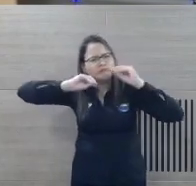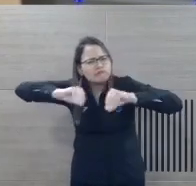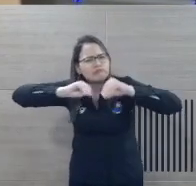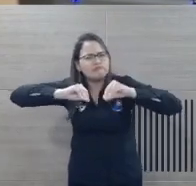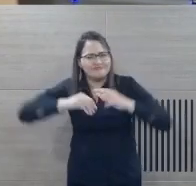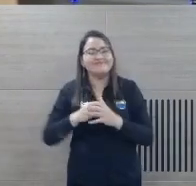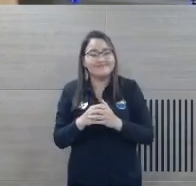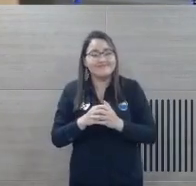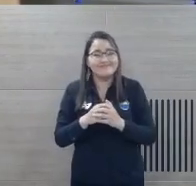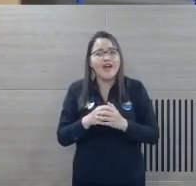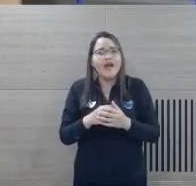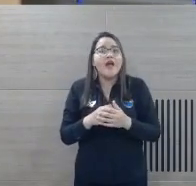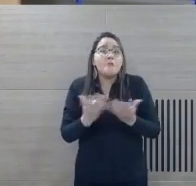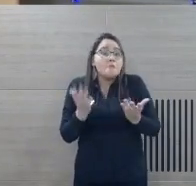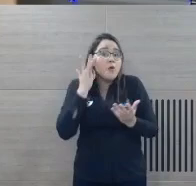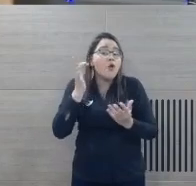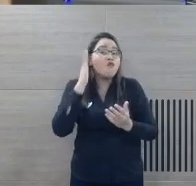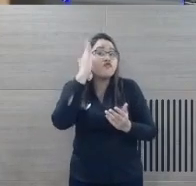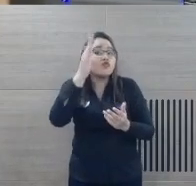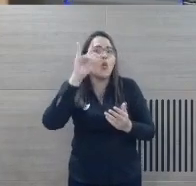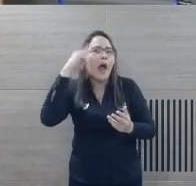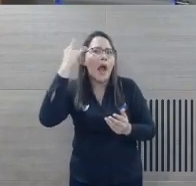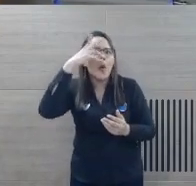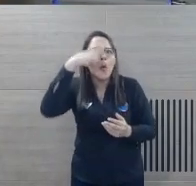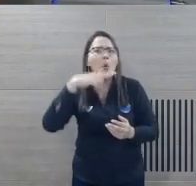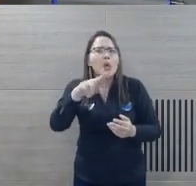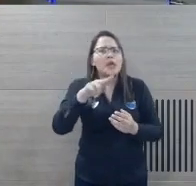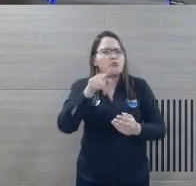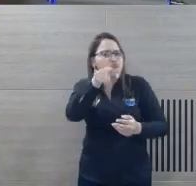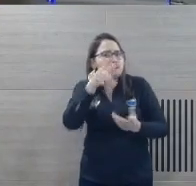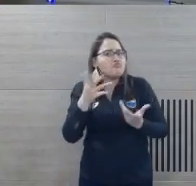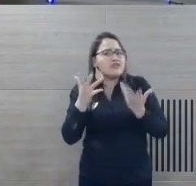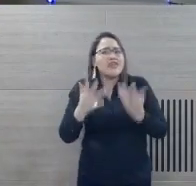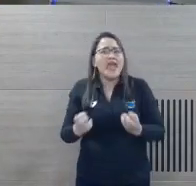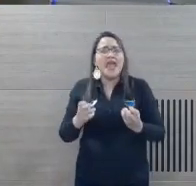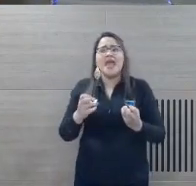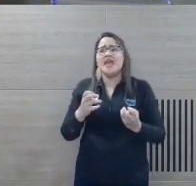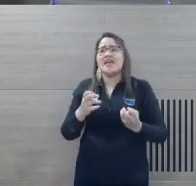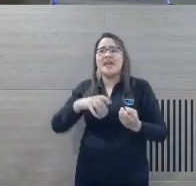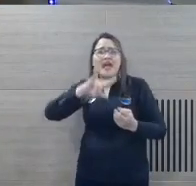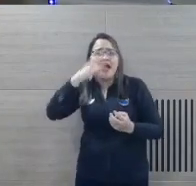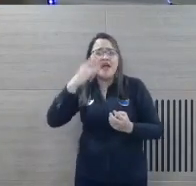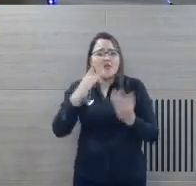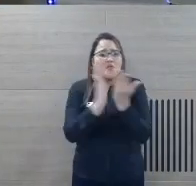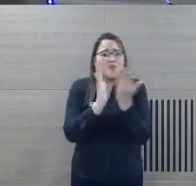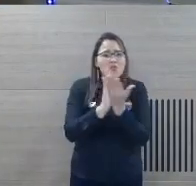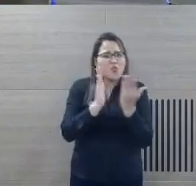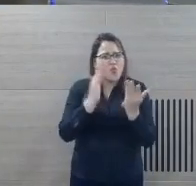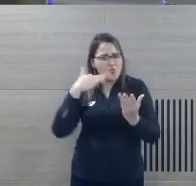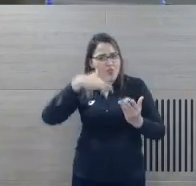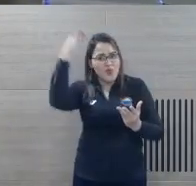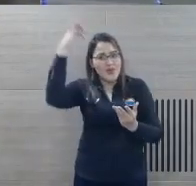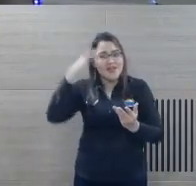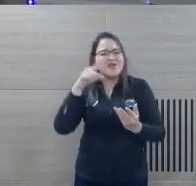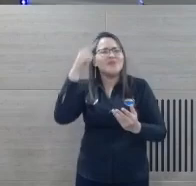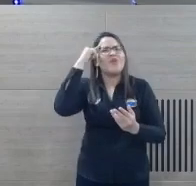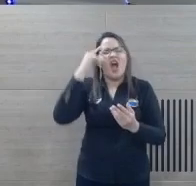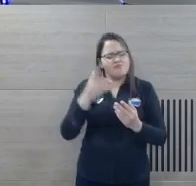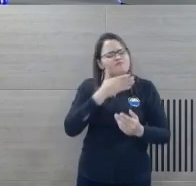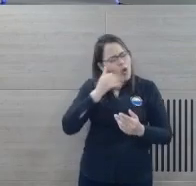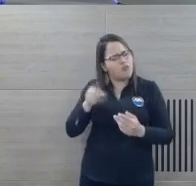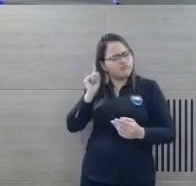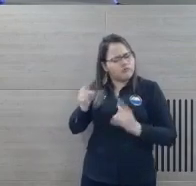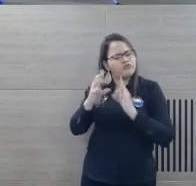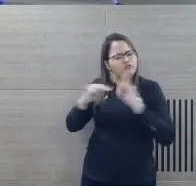estudiar, ustedes decidan que estudien esta universidad no porque sea pública, sea barata, sino porque es la mejor y porque es la que ustedes se formaron.